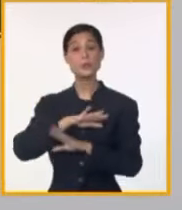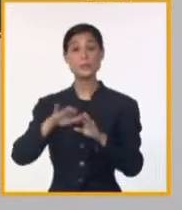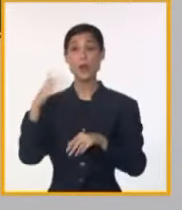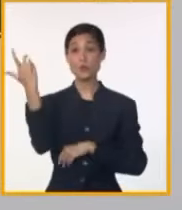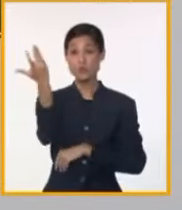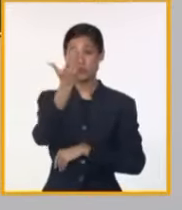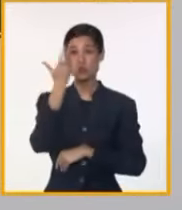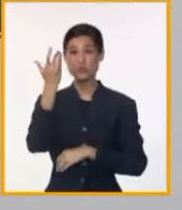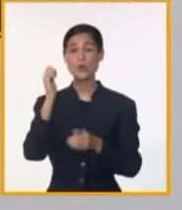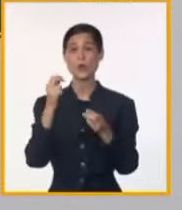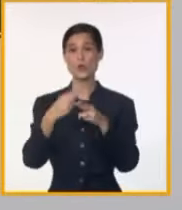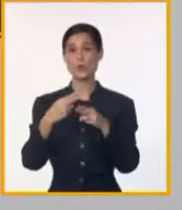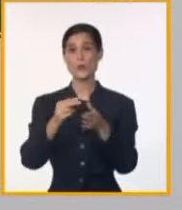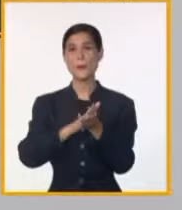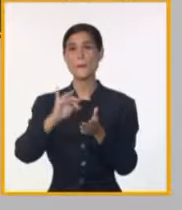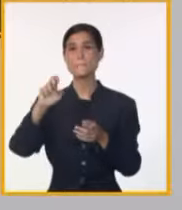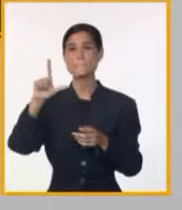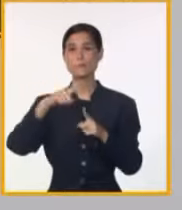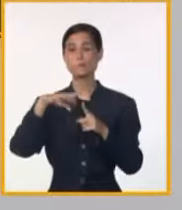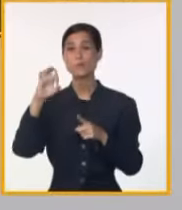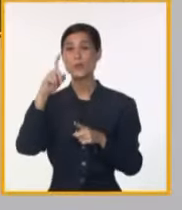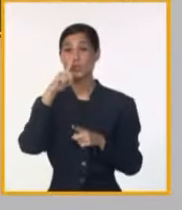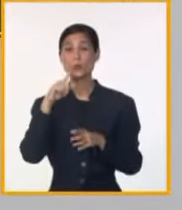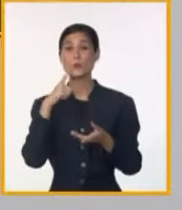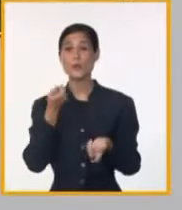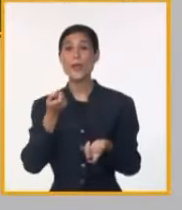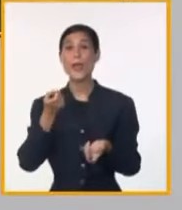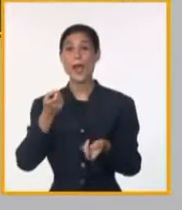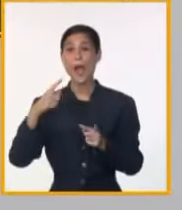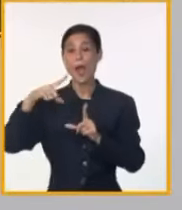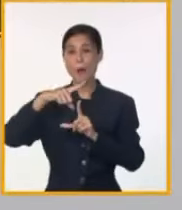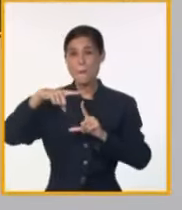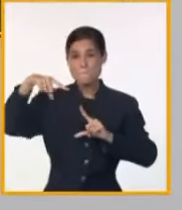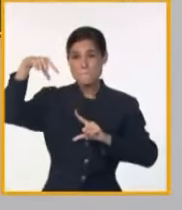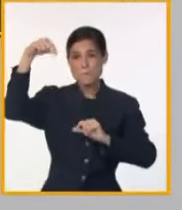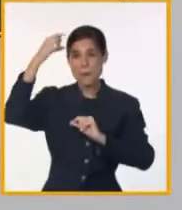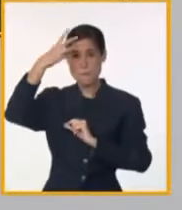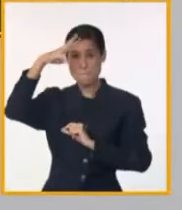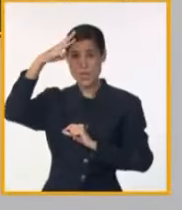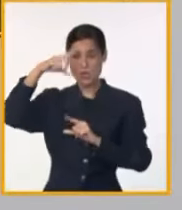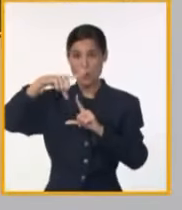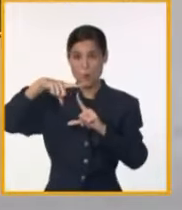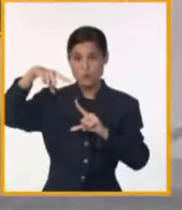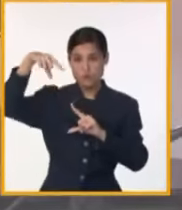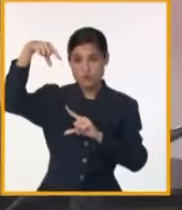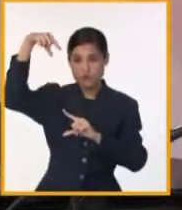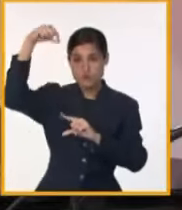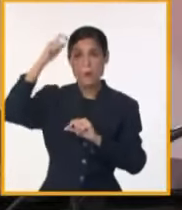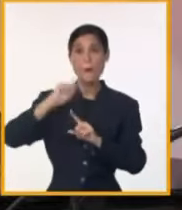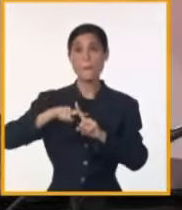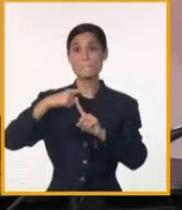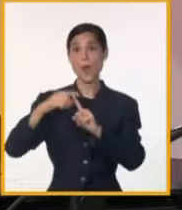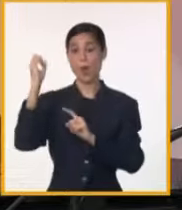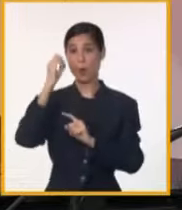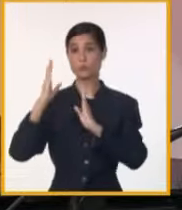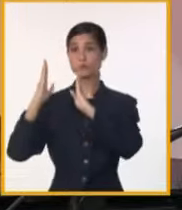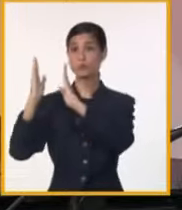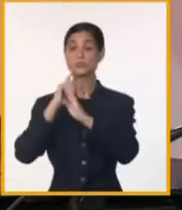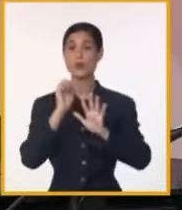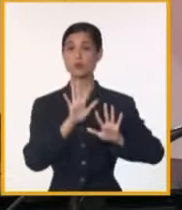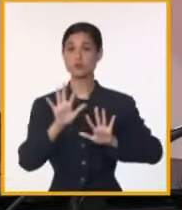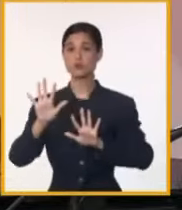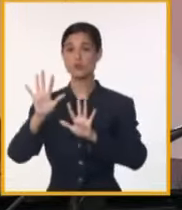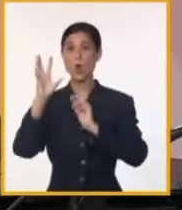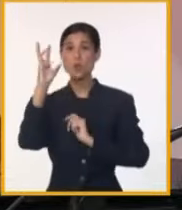movimiento hacia el este sudeste sobre el golfo de México sigue inmerso en un proceso de rápida intensificación alcanzando la categoría